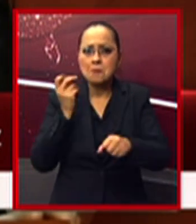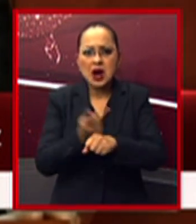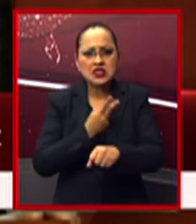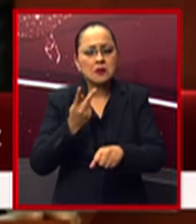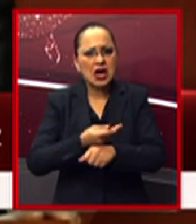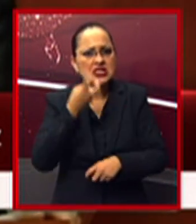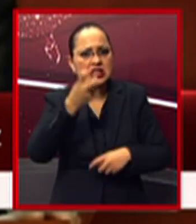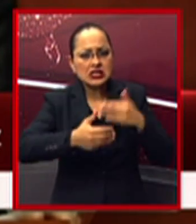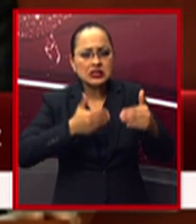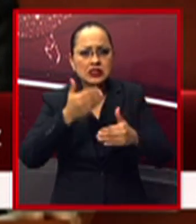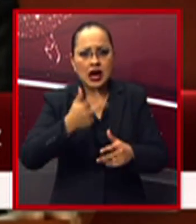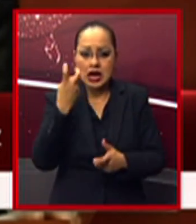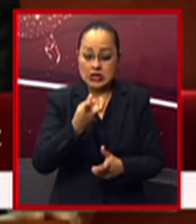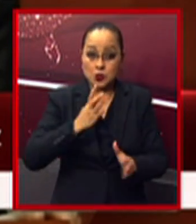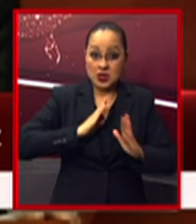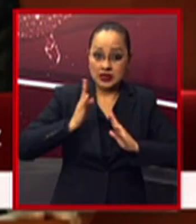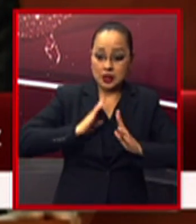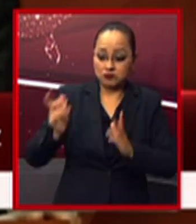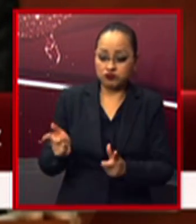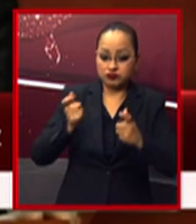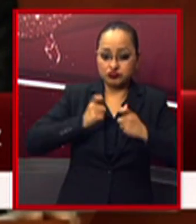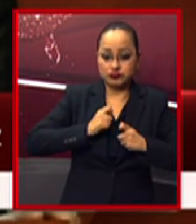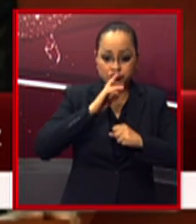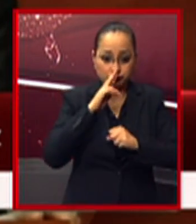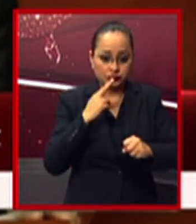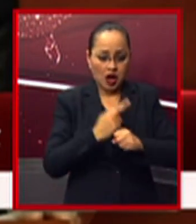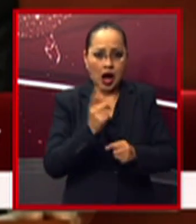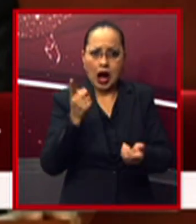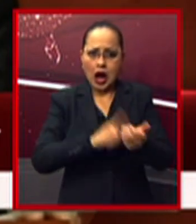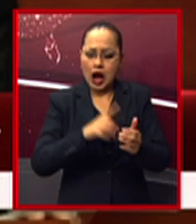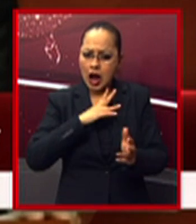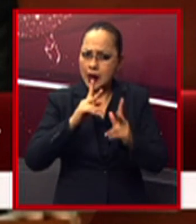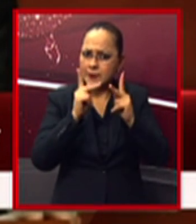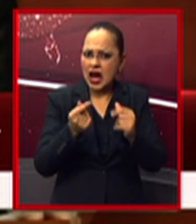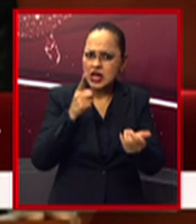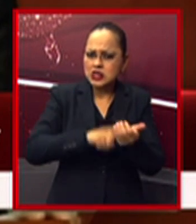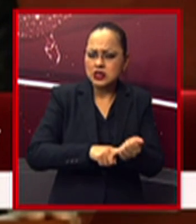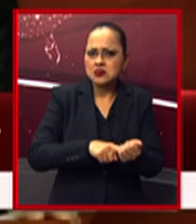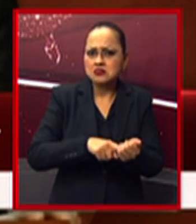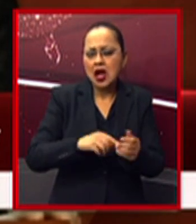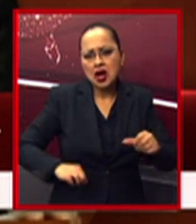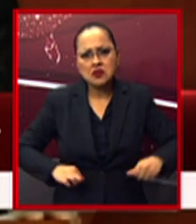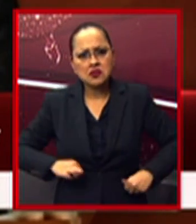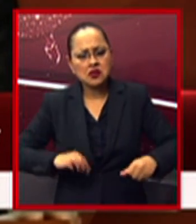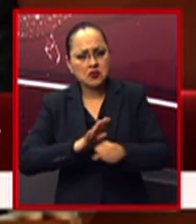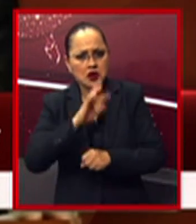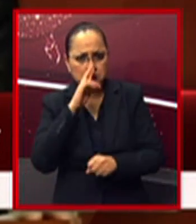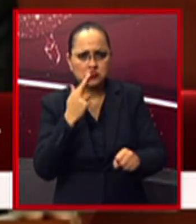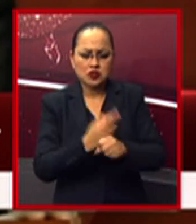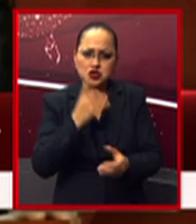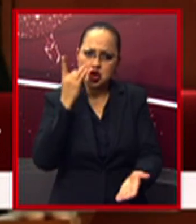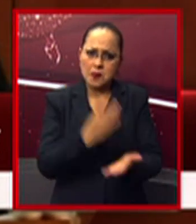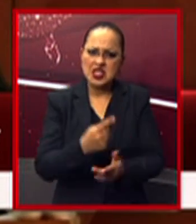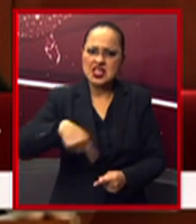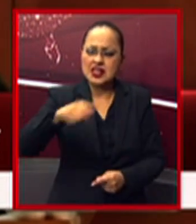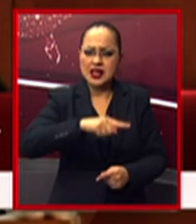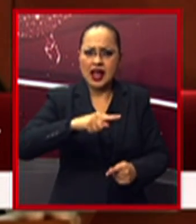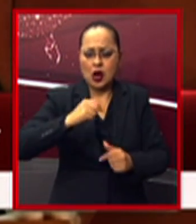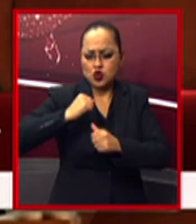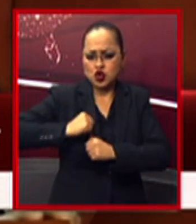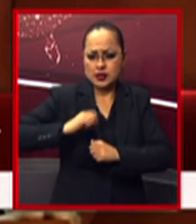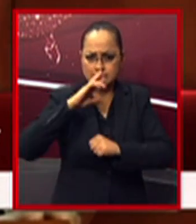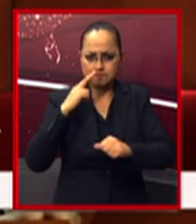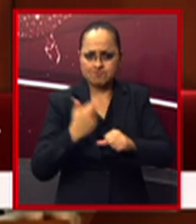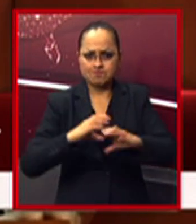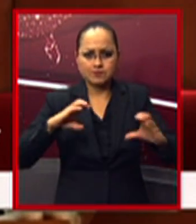que las Fuerzas Armadas asuman en tiempos de paz actividades que competen estrictamente a la autoridad civil